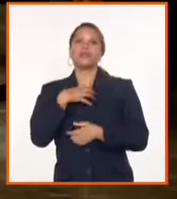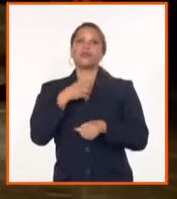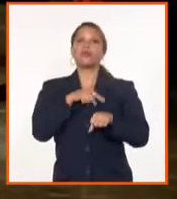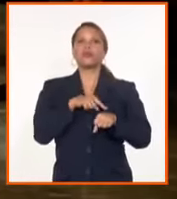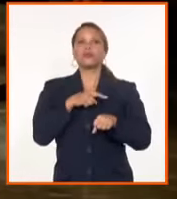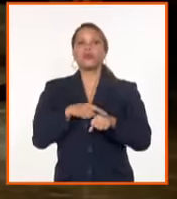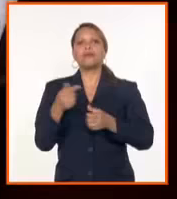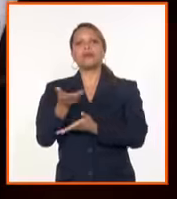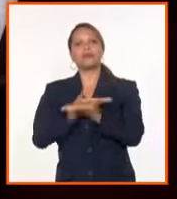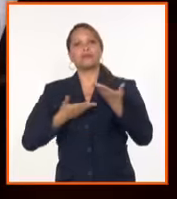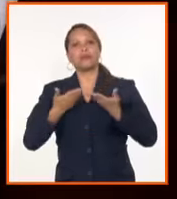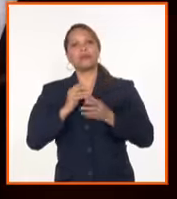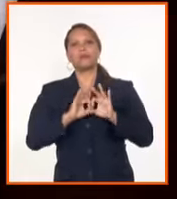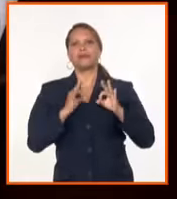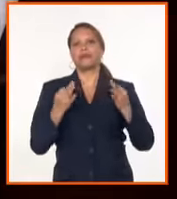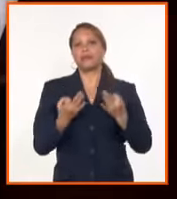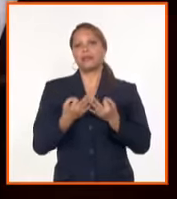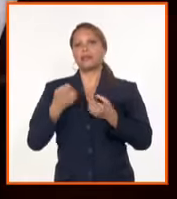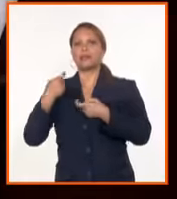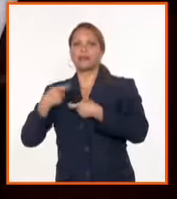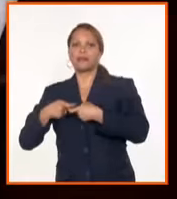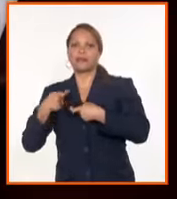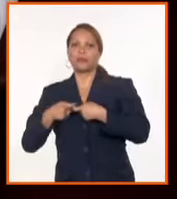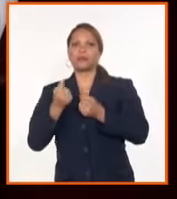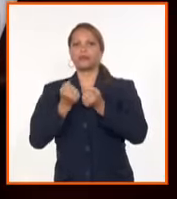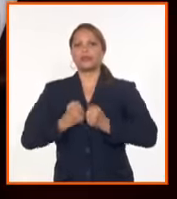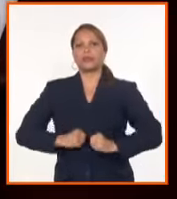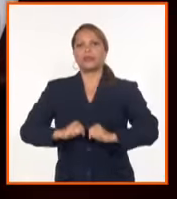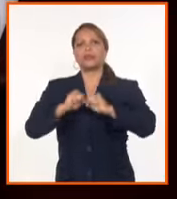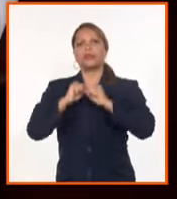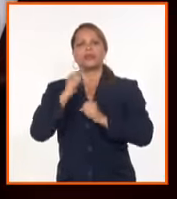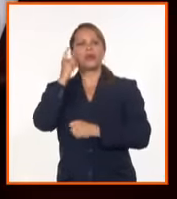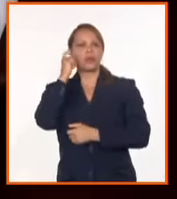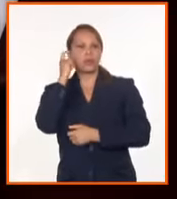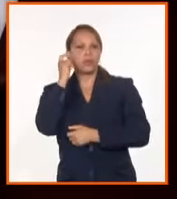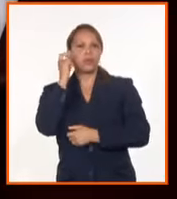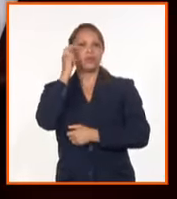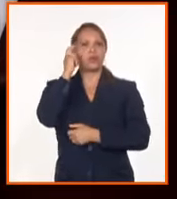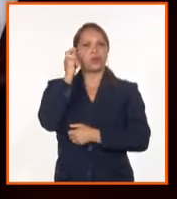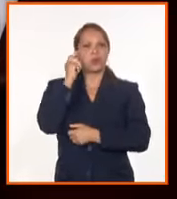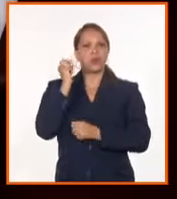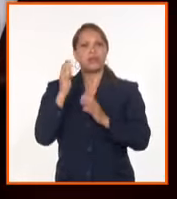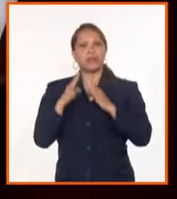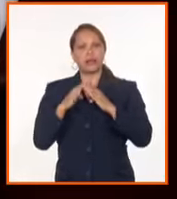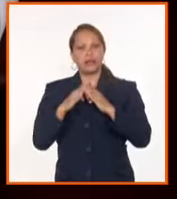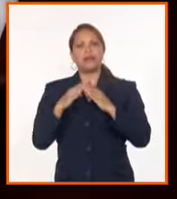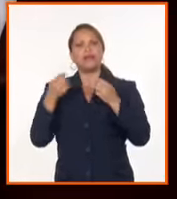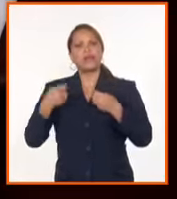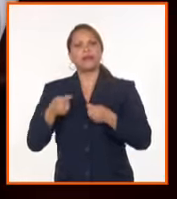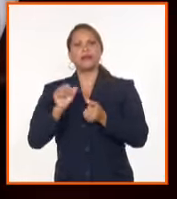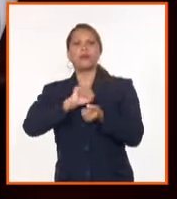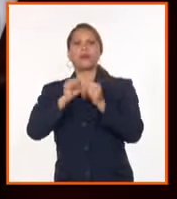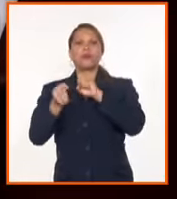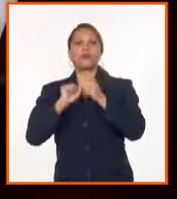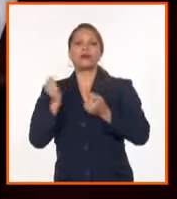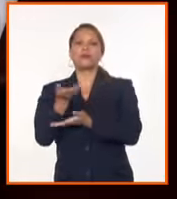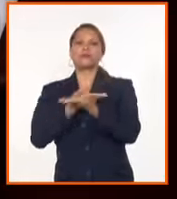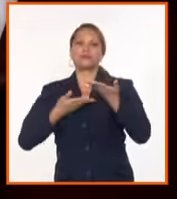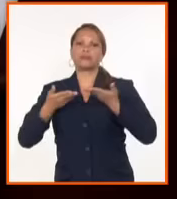para compartir con la esposa, con los hijos, con los nietos, con las abuelas de la casa, con la familia y con los